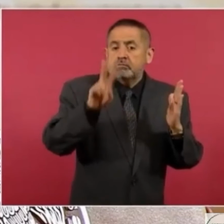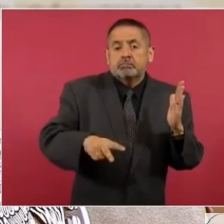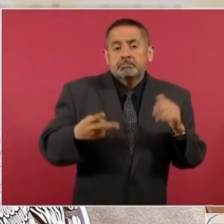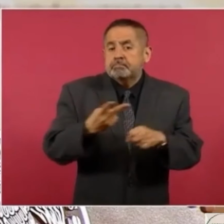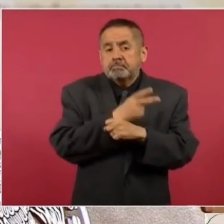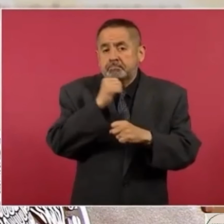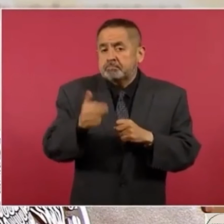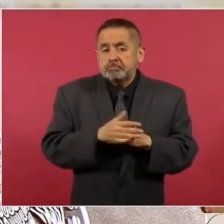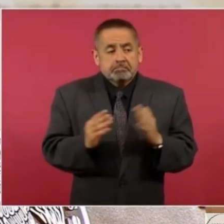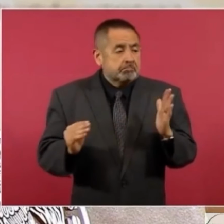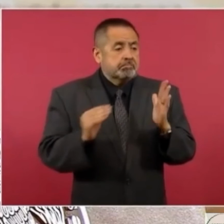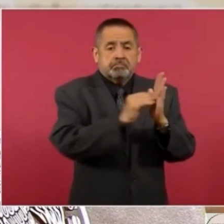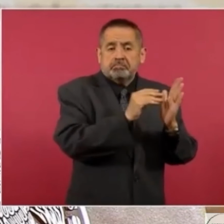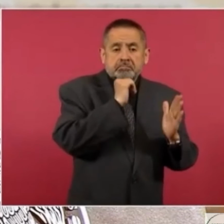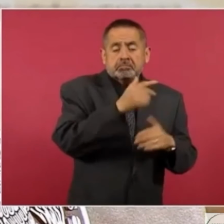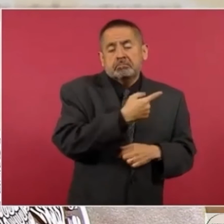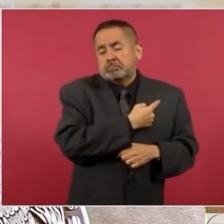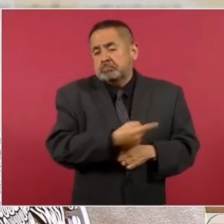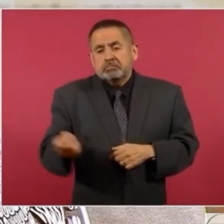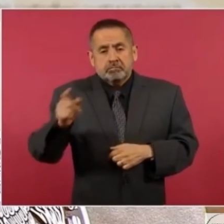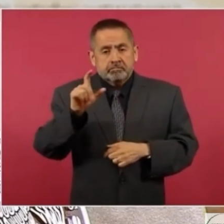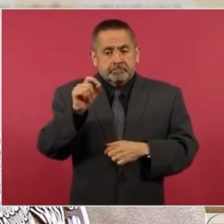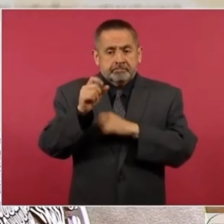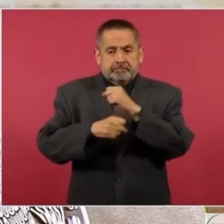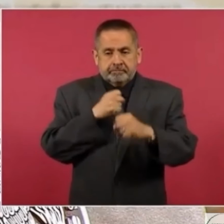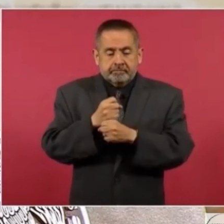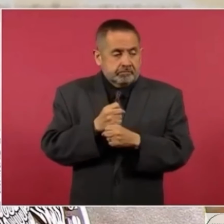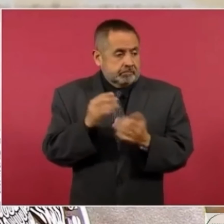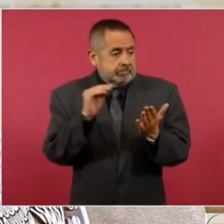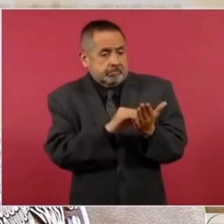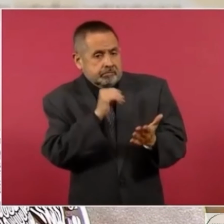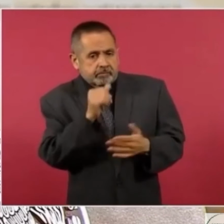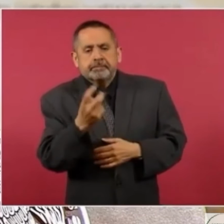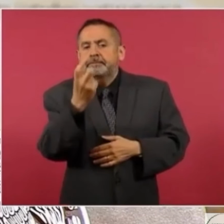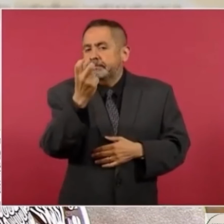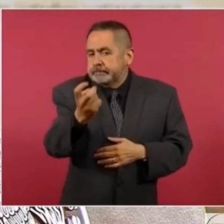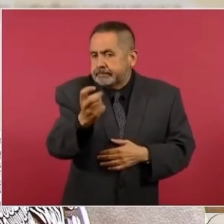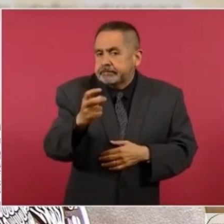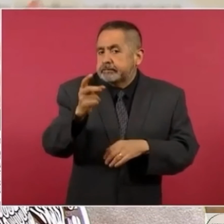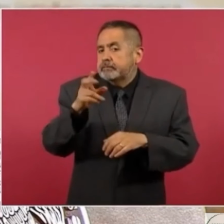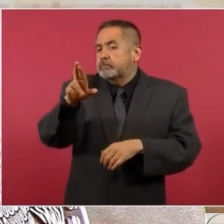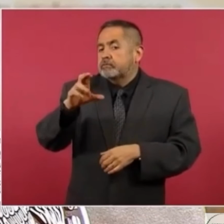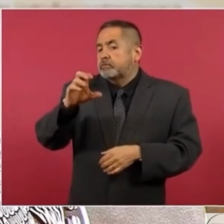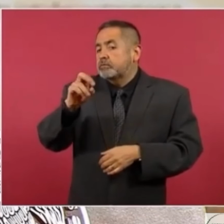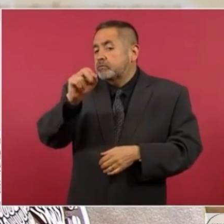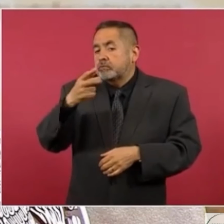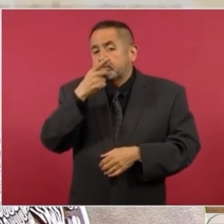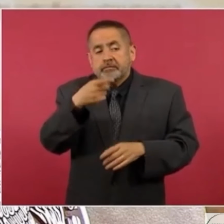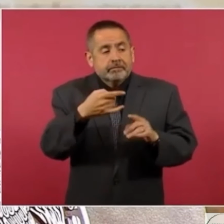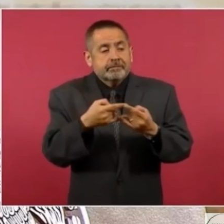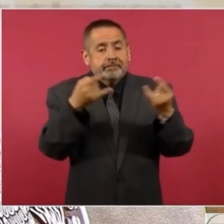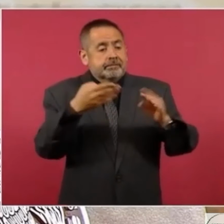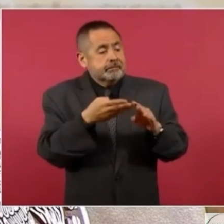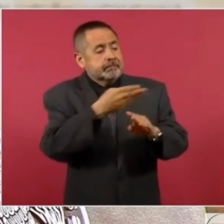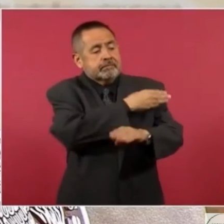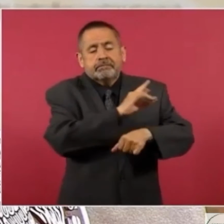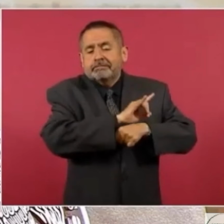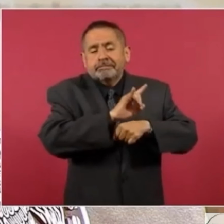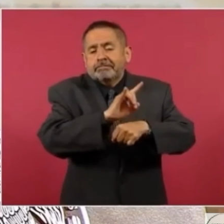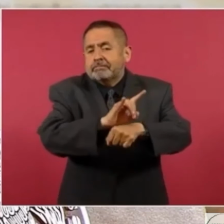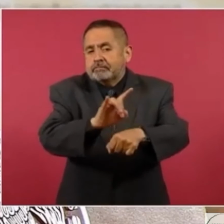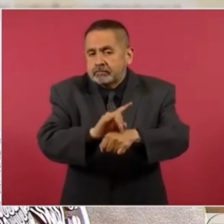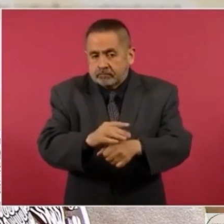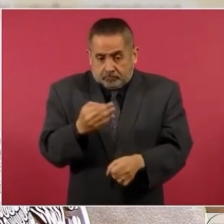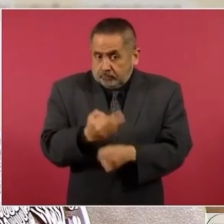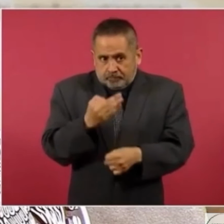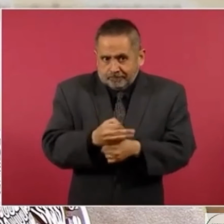años, casi 2 décadas, y a eso es a lo que se refirió el doctor Cortés, que había sido históricamente una simulación.